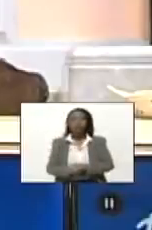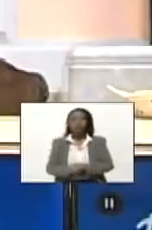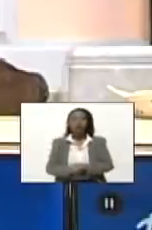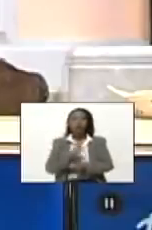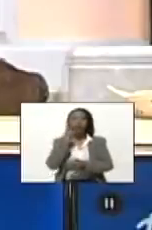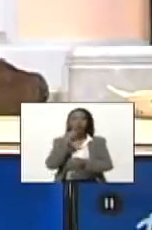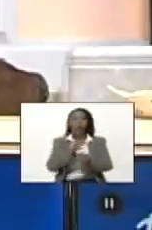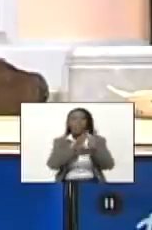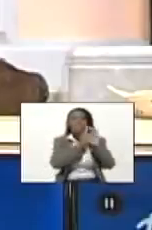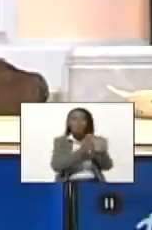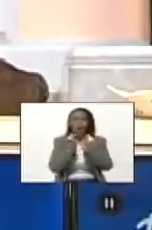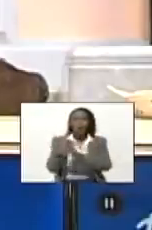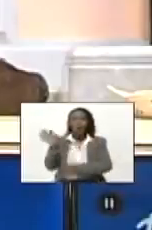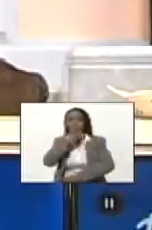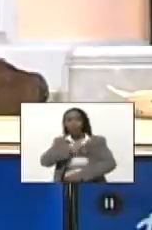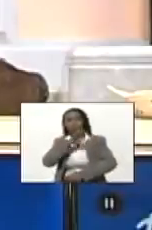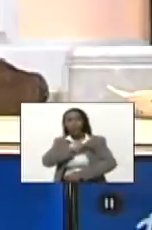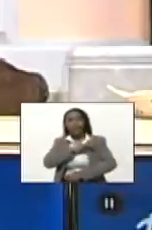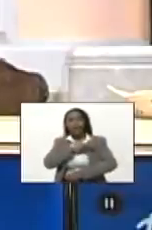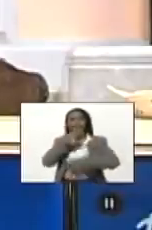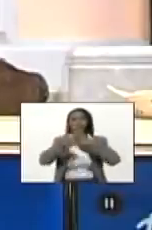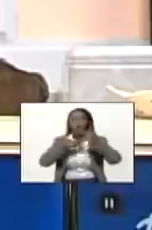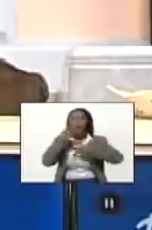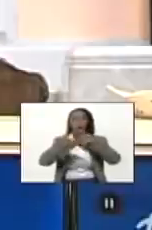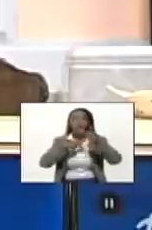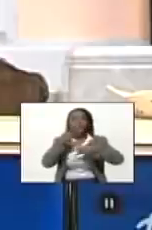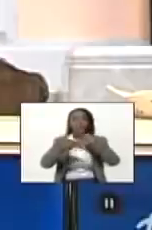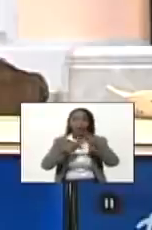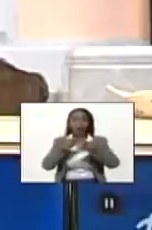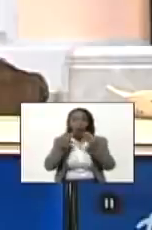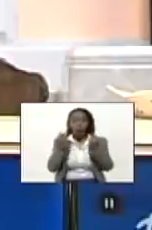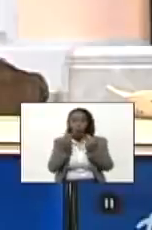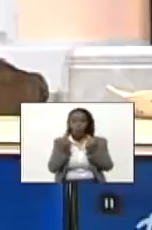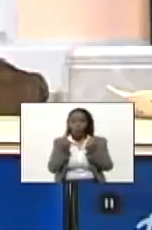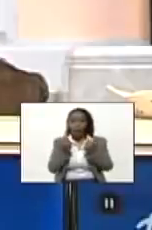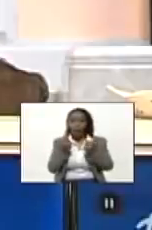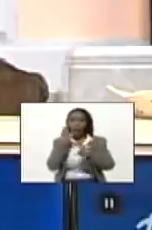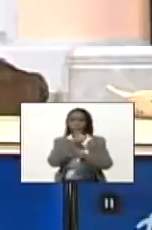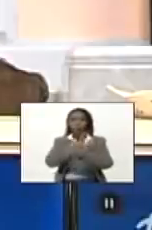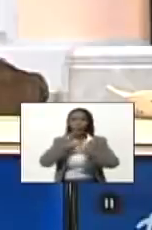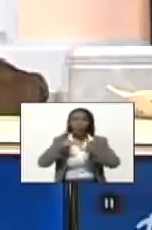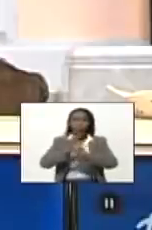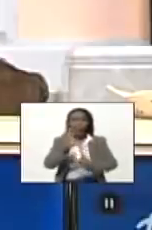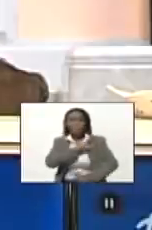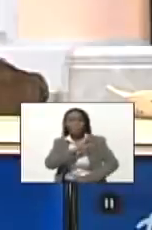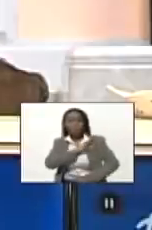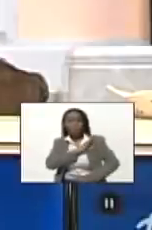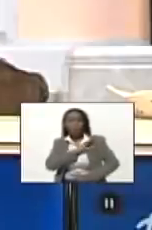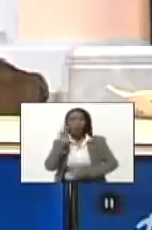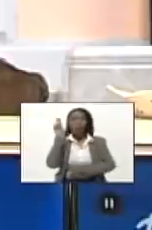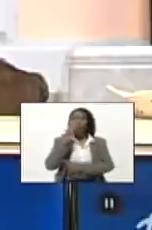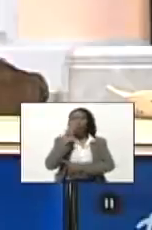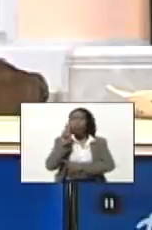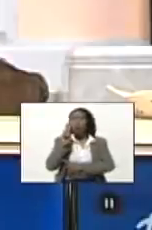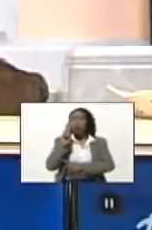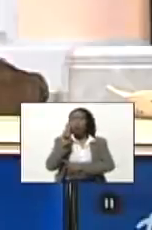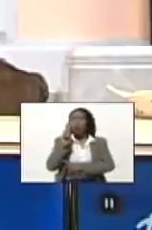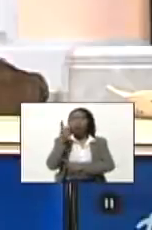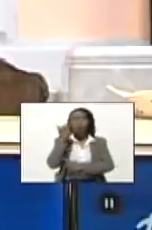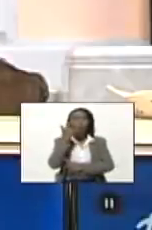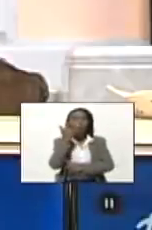su organización social, política y económica, sus culturas, usos y